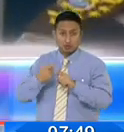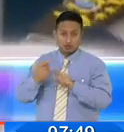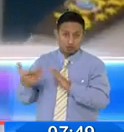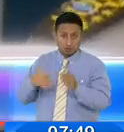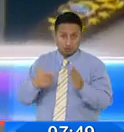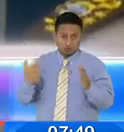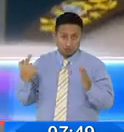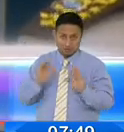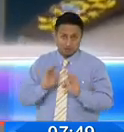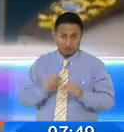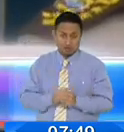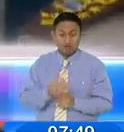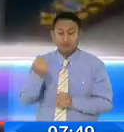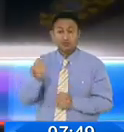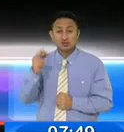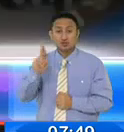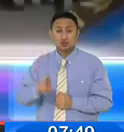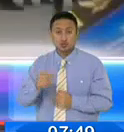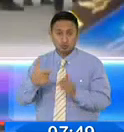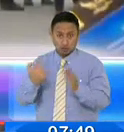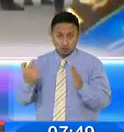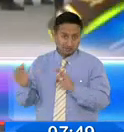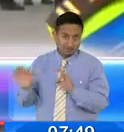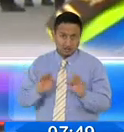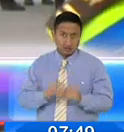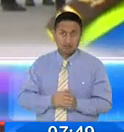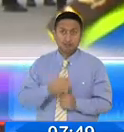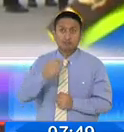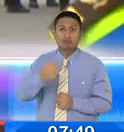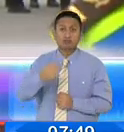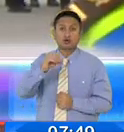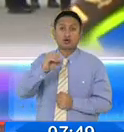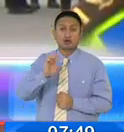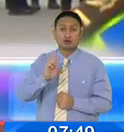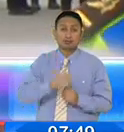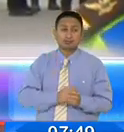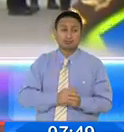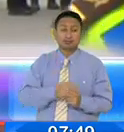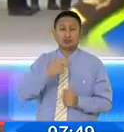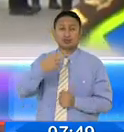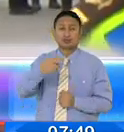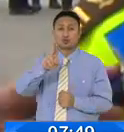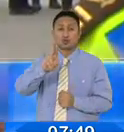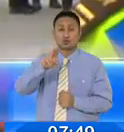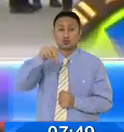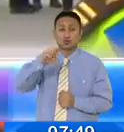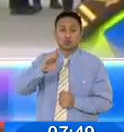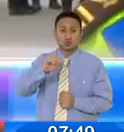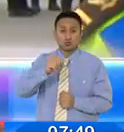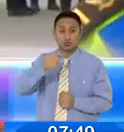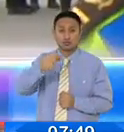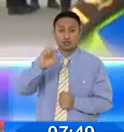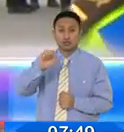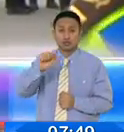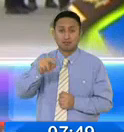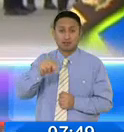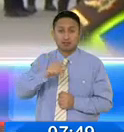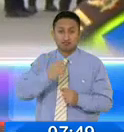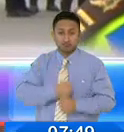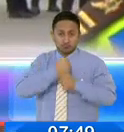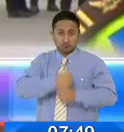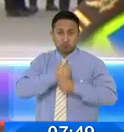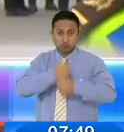casi 3 semanas sin muertes violentas. Guirgoy del Humo, hay personal del GEMA, hay personal de la Unidad de Quitación y Remonta y también un